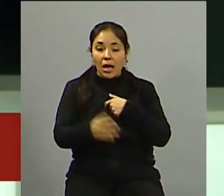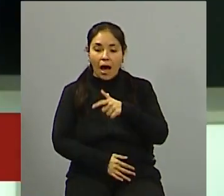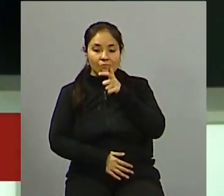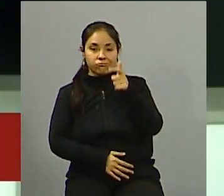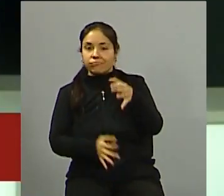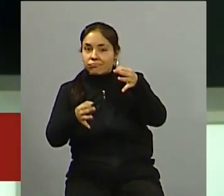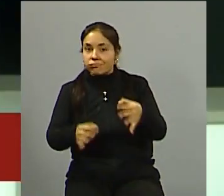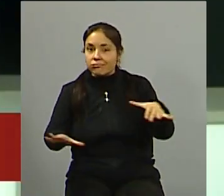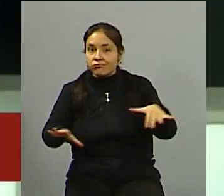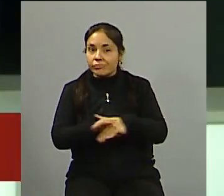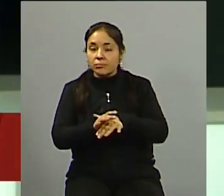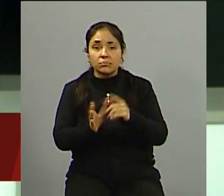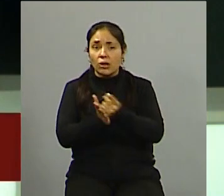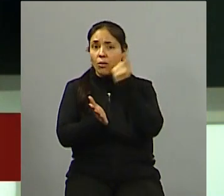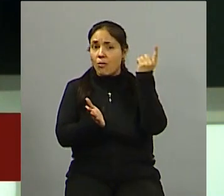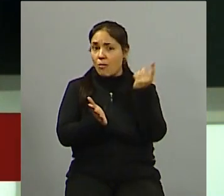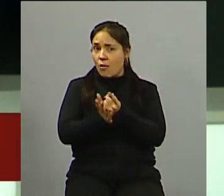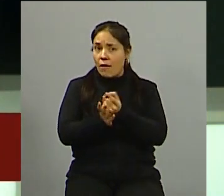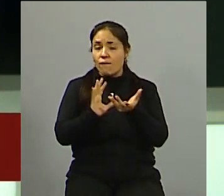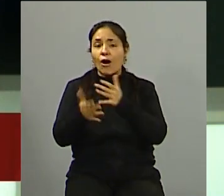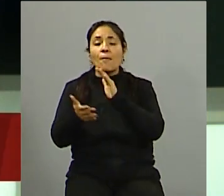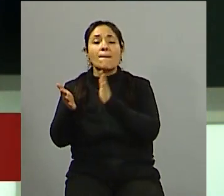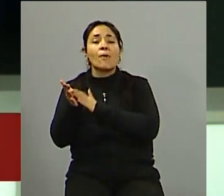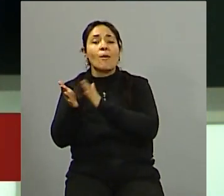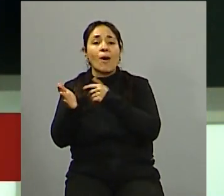su propuesta de forma de gobierno.